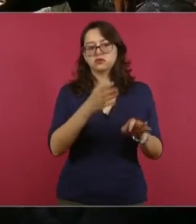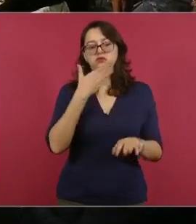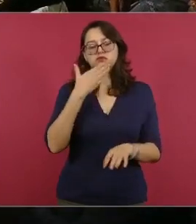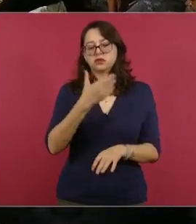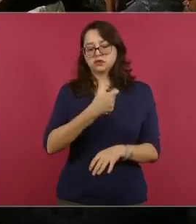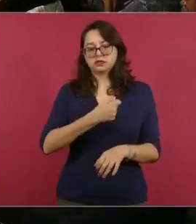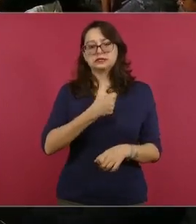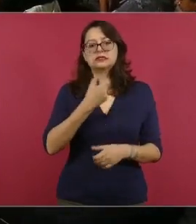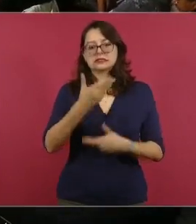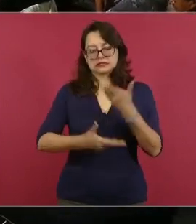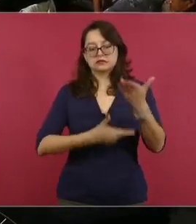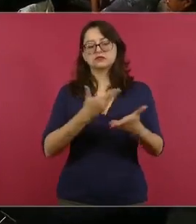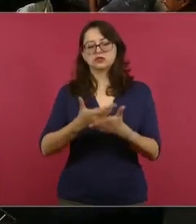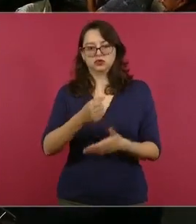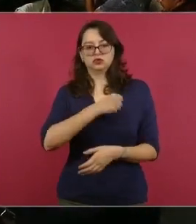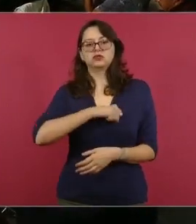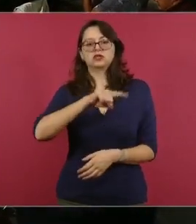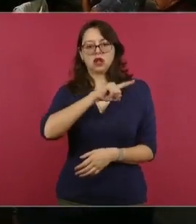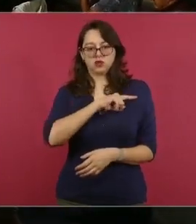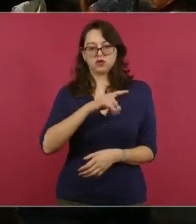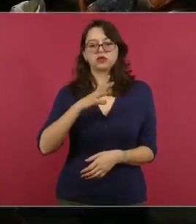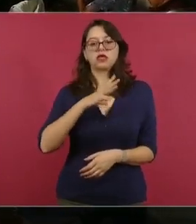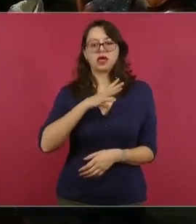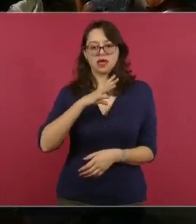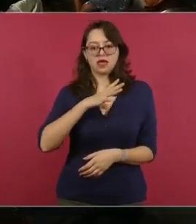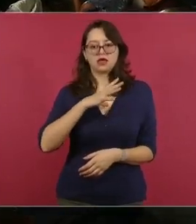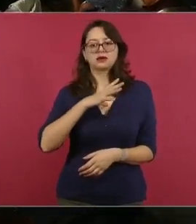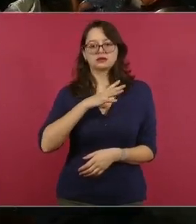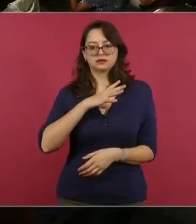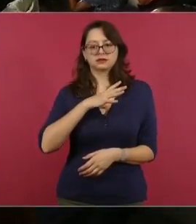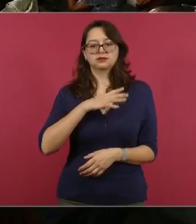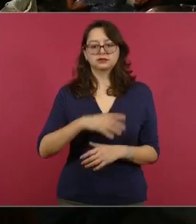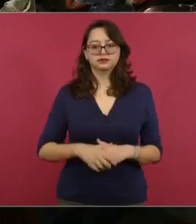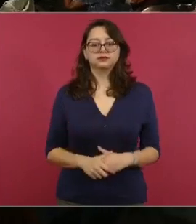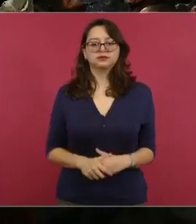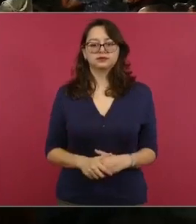restablecido el servicio de salud y ya están